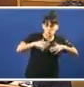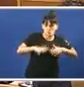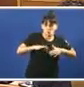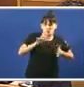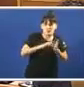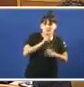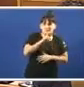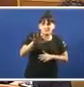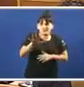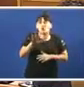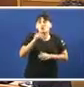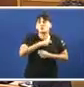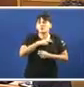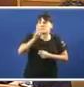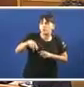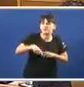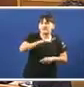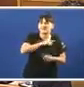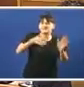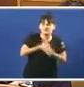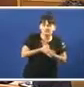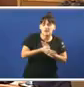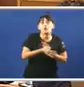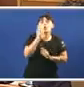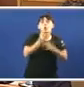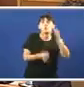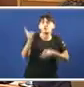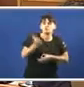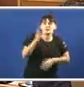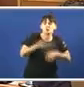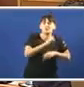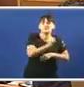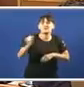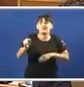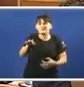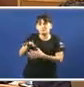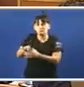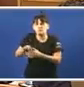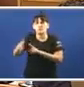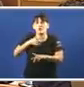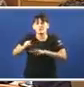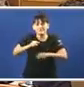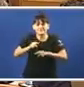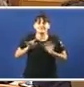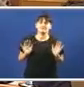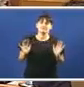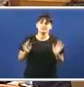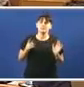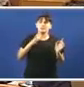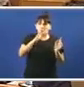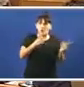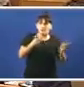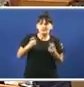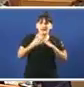novembro é algo exagerado. A metade dos suizos por asesinato en Galicia teñen que ver con violencias machistas. Por suposto que precisamos